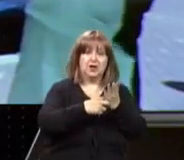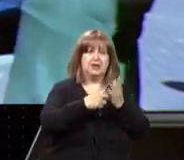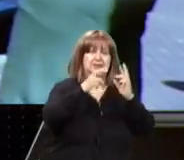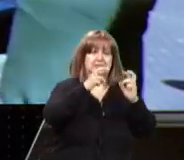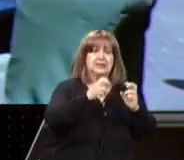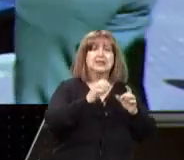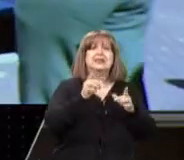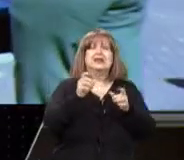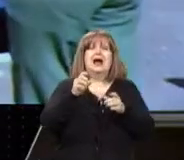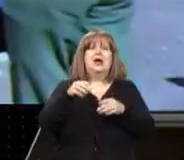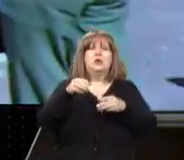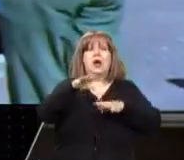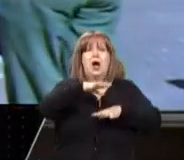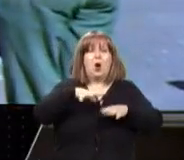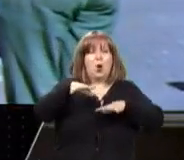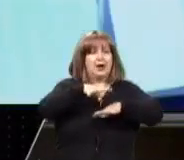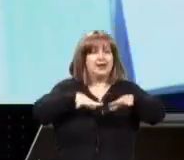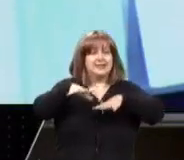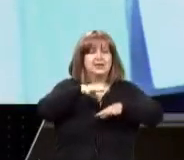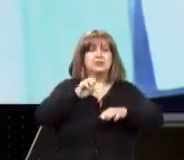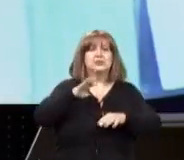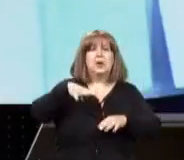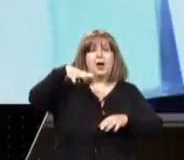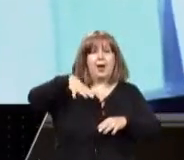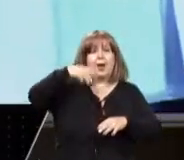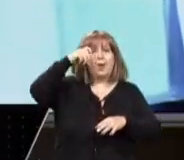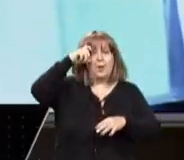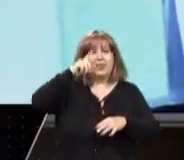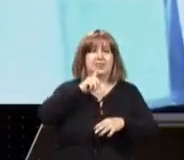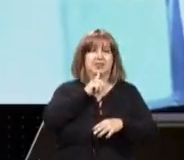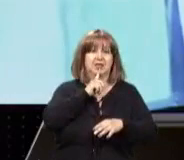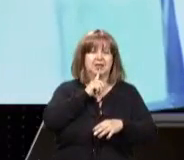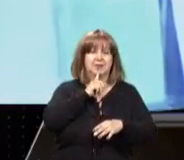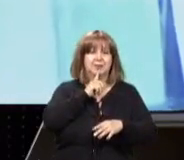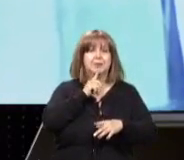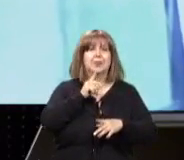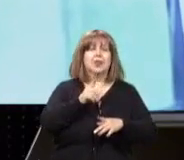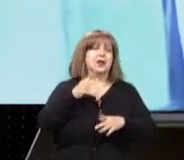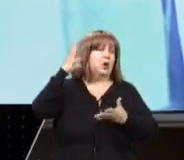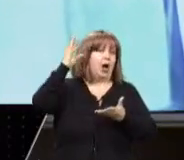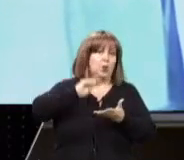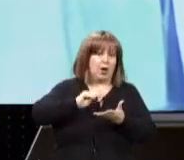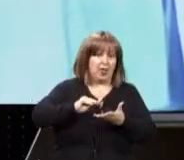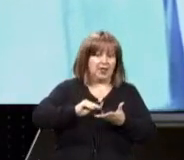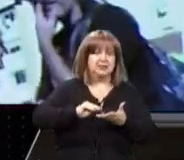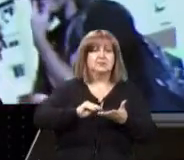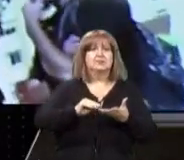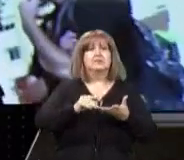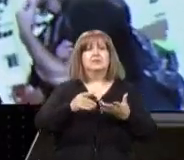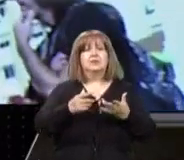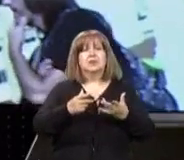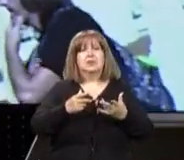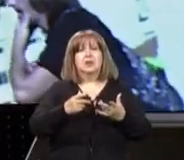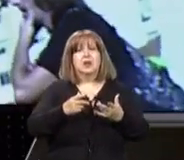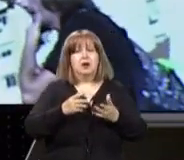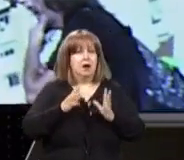MED, que sigue trabajando, ellas no están, pero sigue trabajando. Está Viviana Beigeles, la abogada del MED y de abuelas, querellante